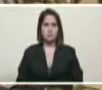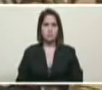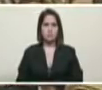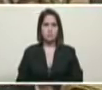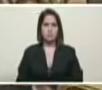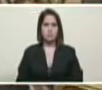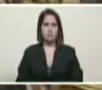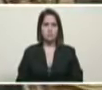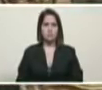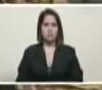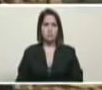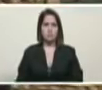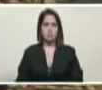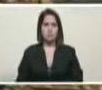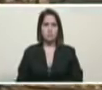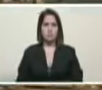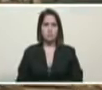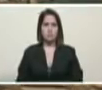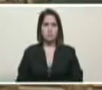unos criminales.